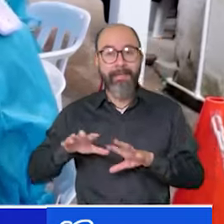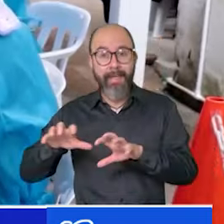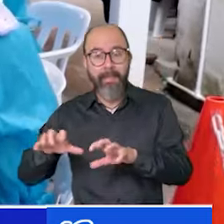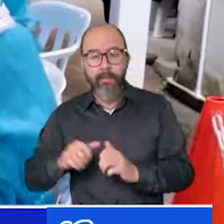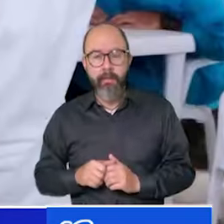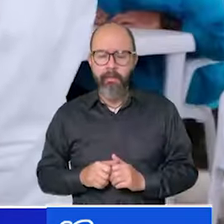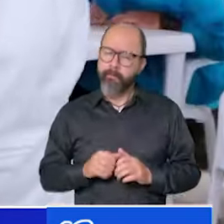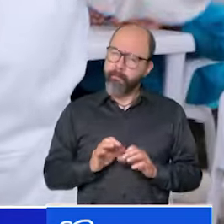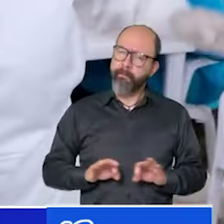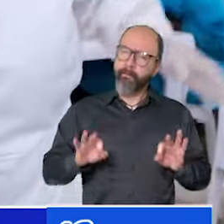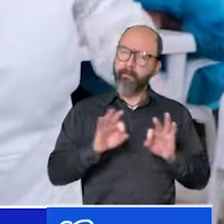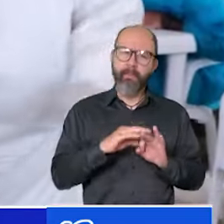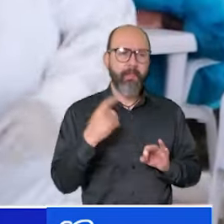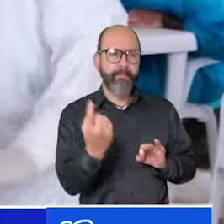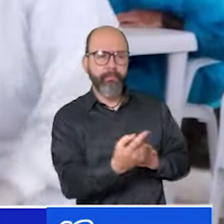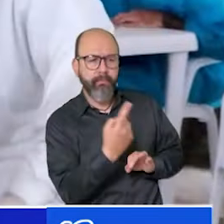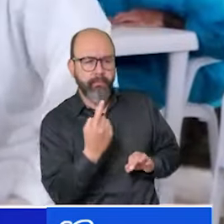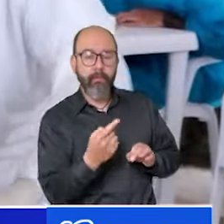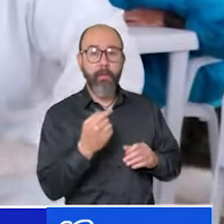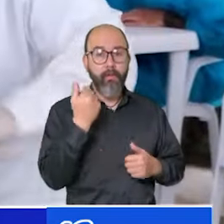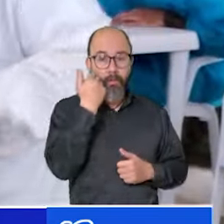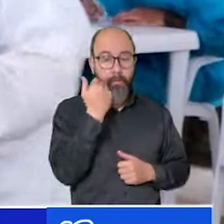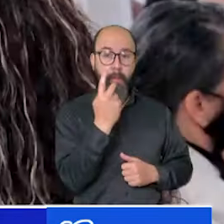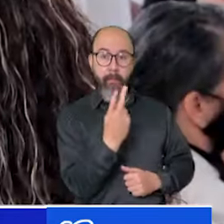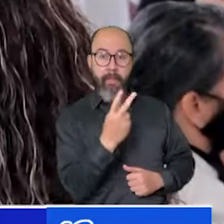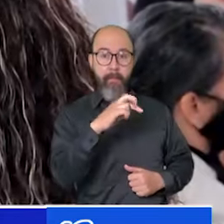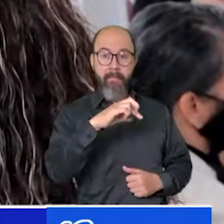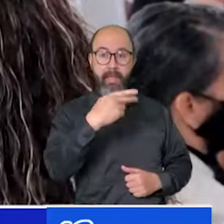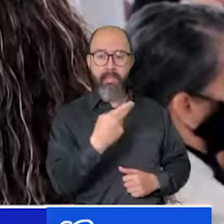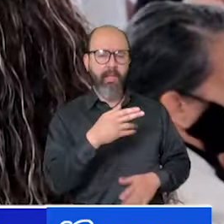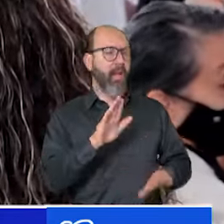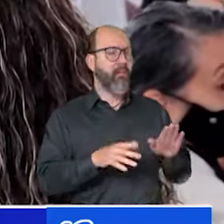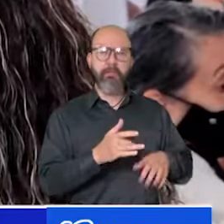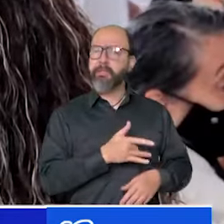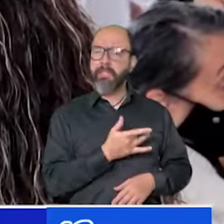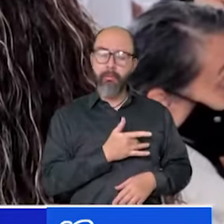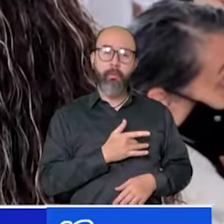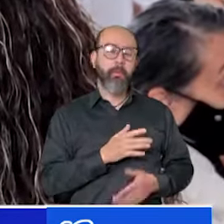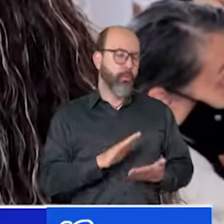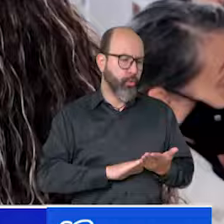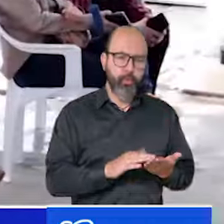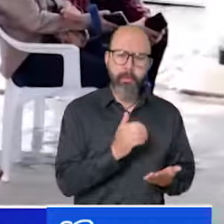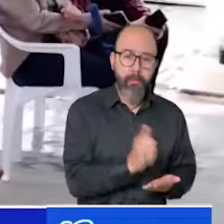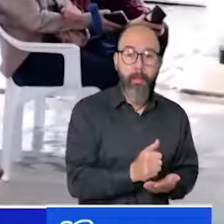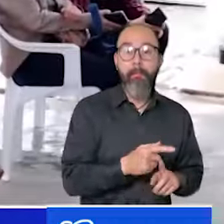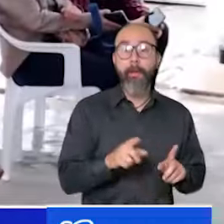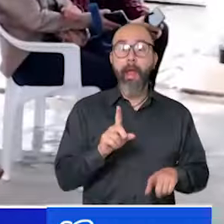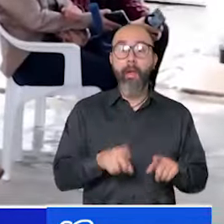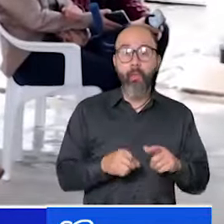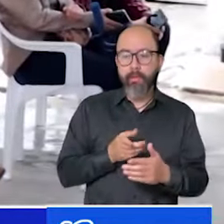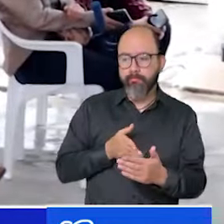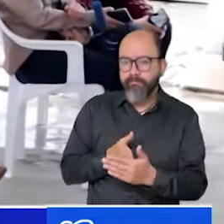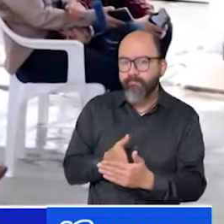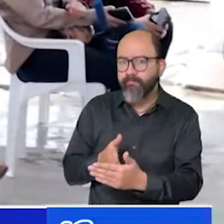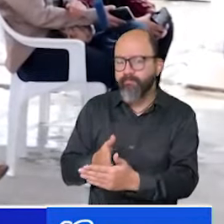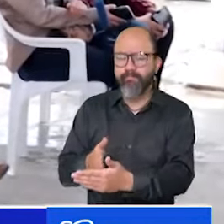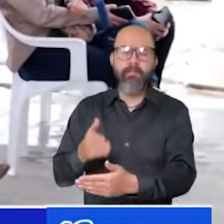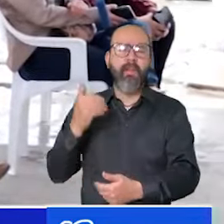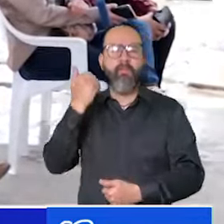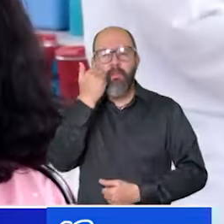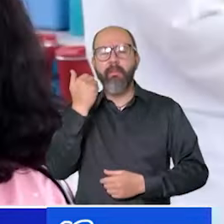por bph no causan síntomas y se resuelven por sí solas Pero algunas pueden persistir y causar problemas de salud más graves la